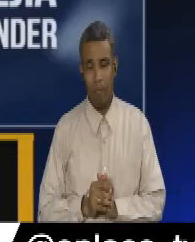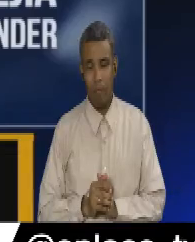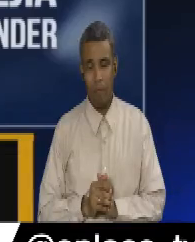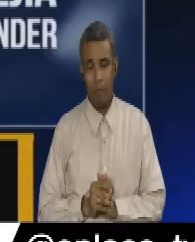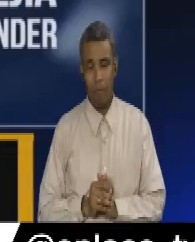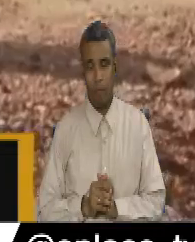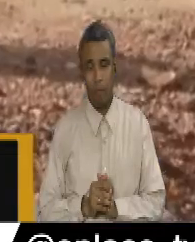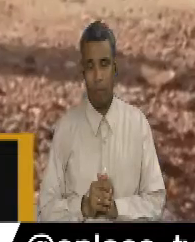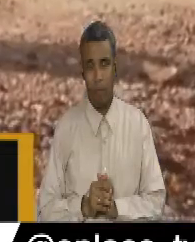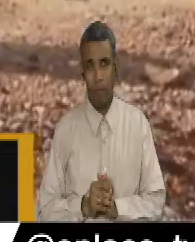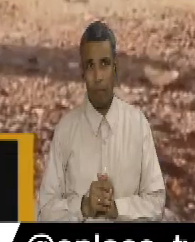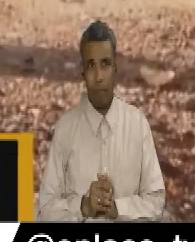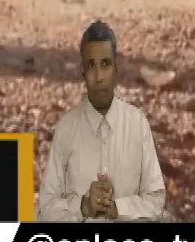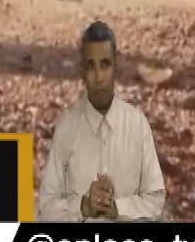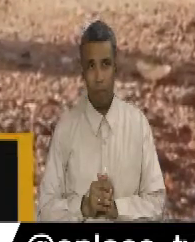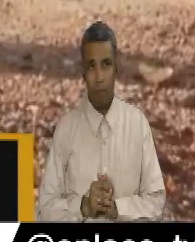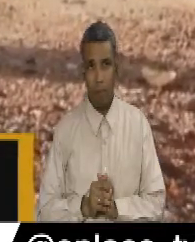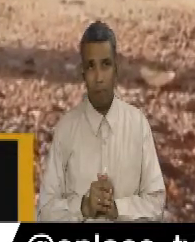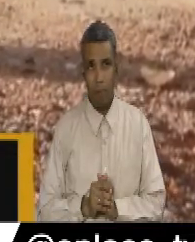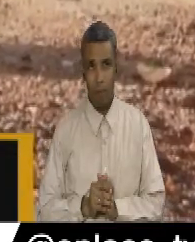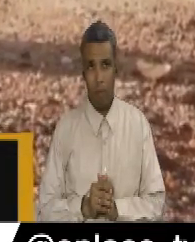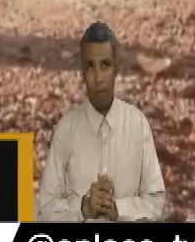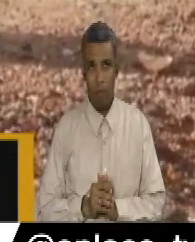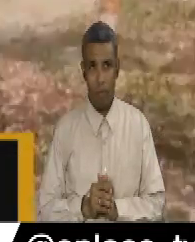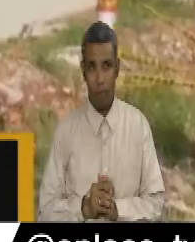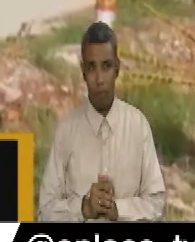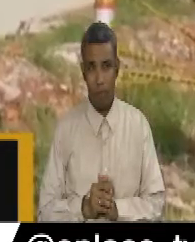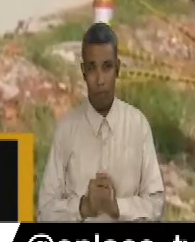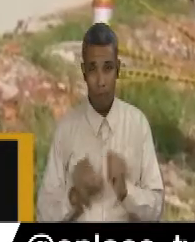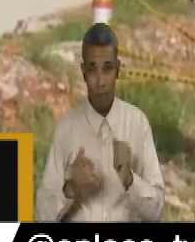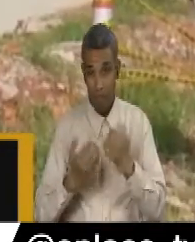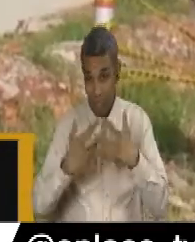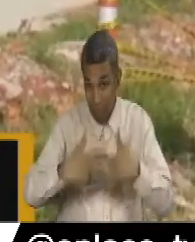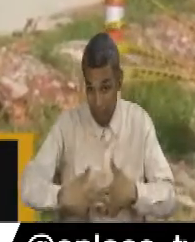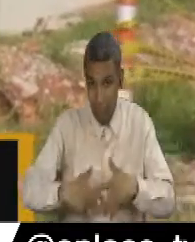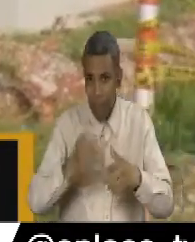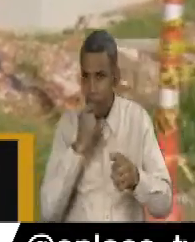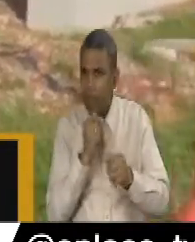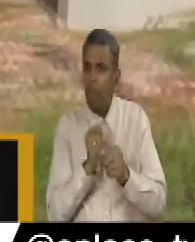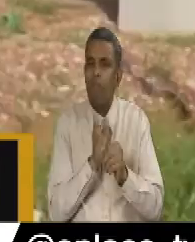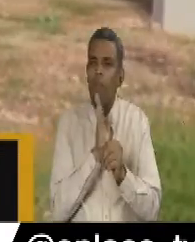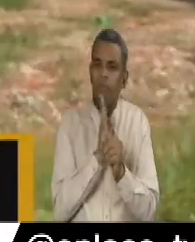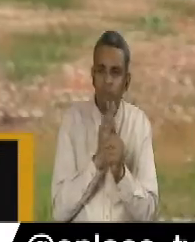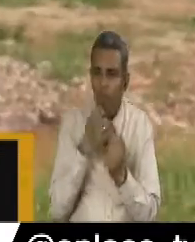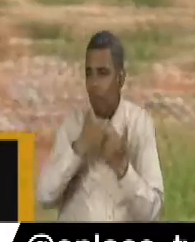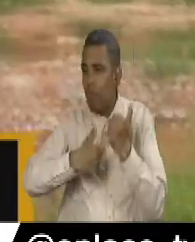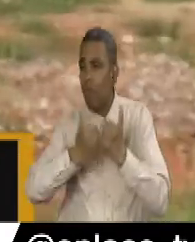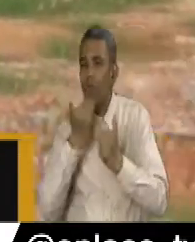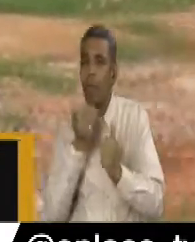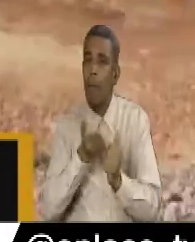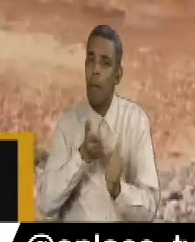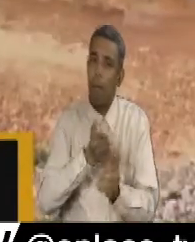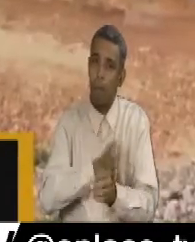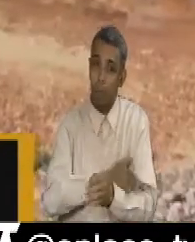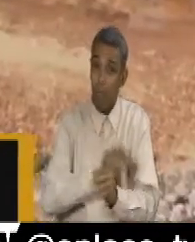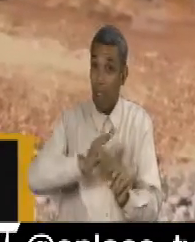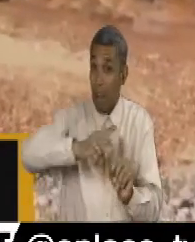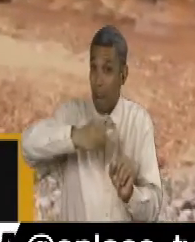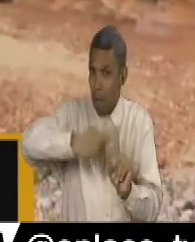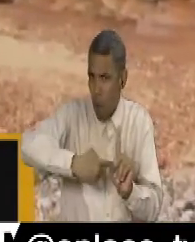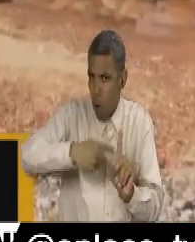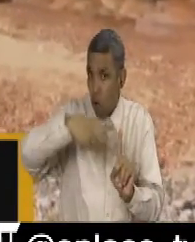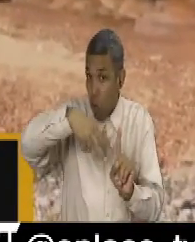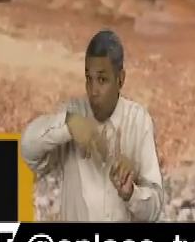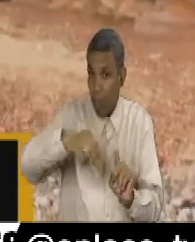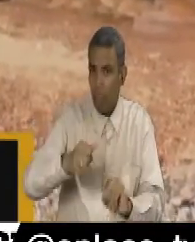una cesión de contrato y así poder salvar estos recursos y que la gente reciba este puente en los próximos meses. La obra tiene un